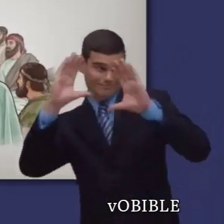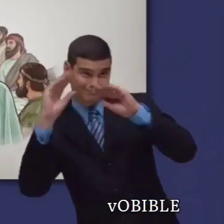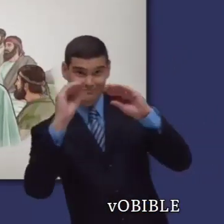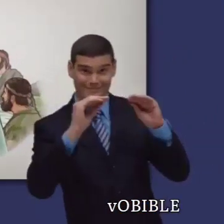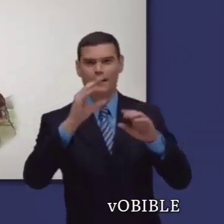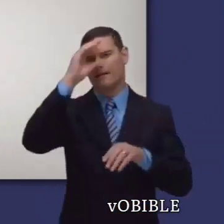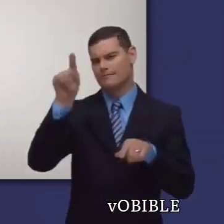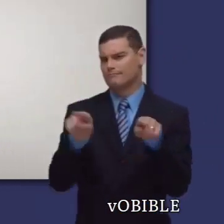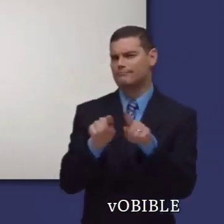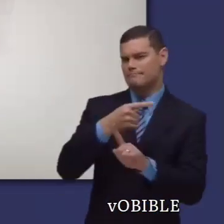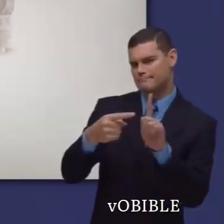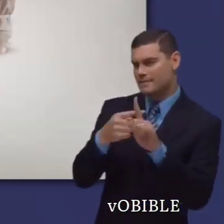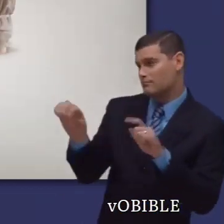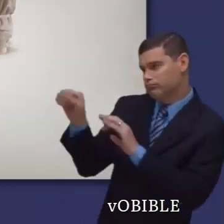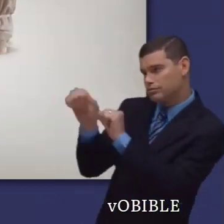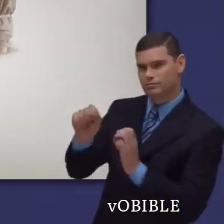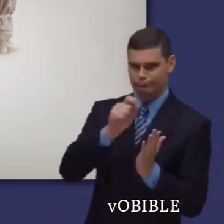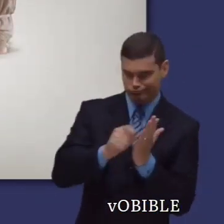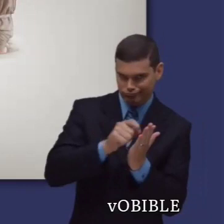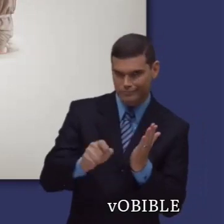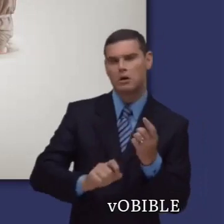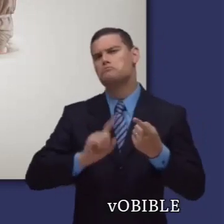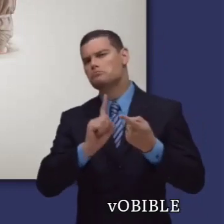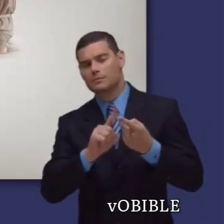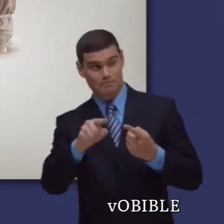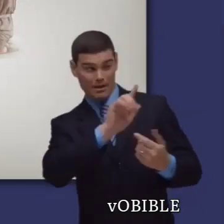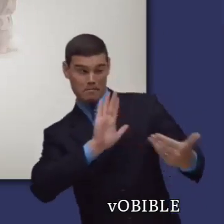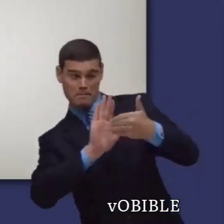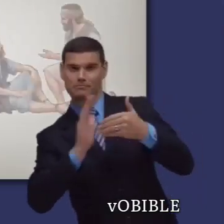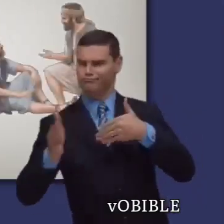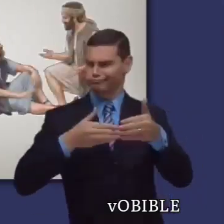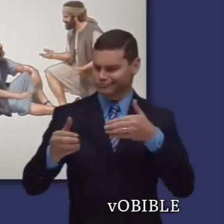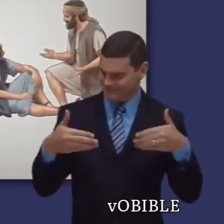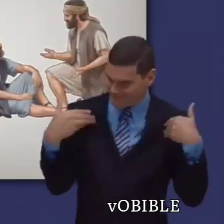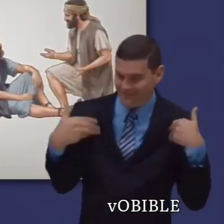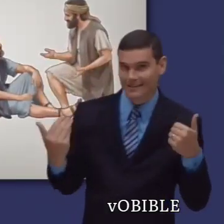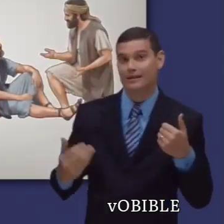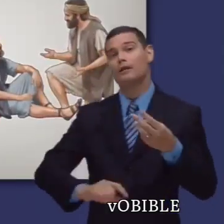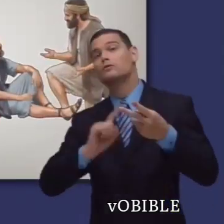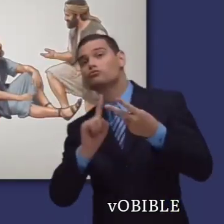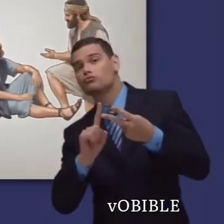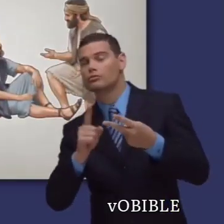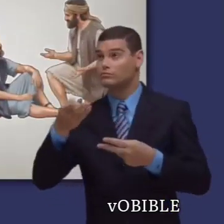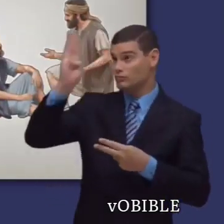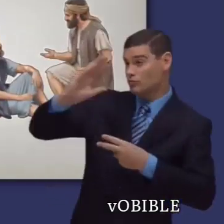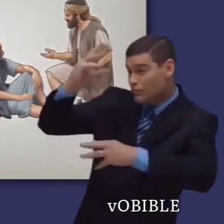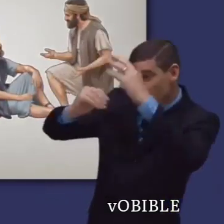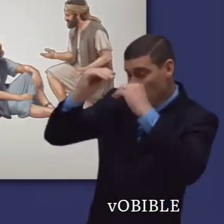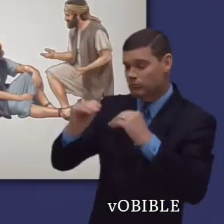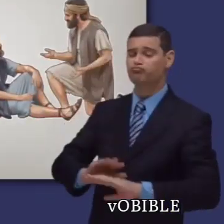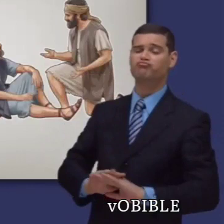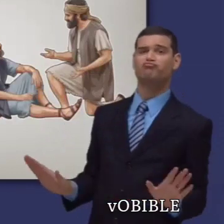Monte. Por ejemplo, dice que podemos ser felices cuando se nos persigue, que debemos poner en práctica la palabra de Dios y